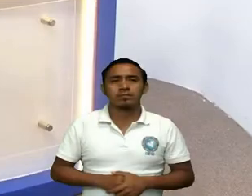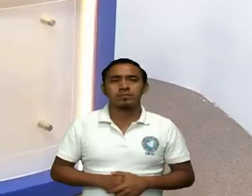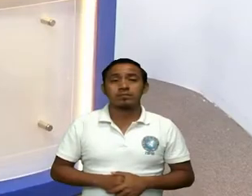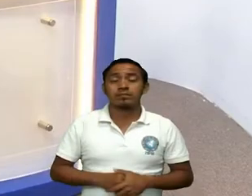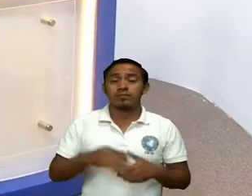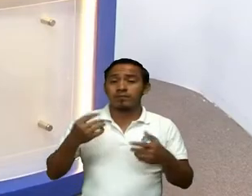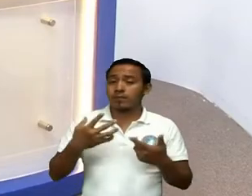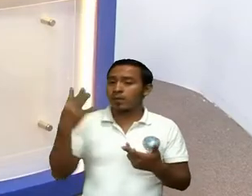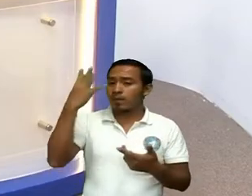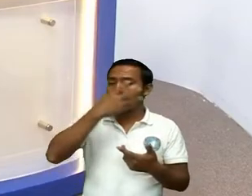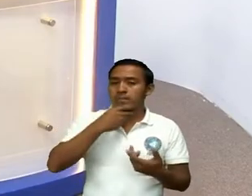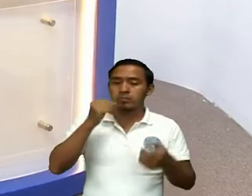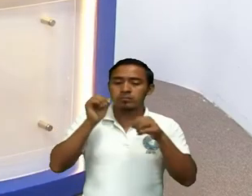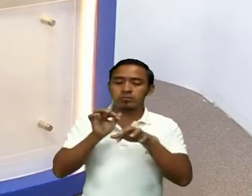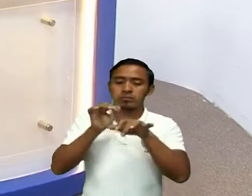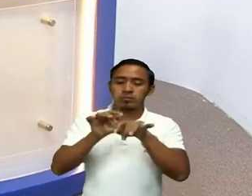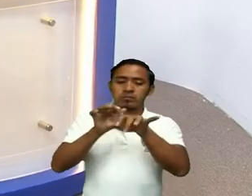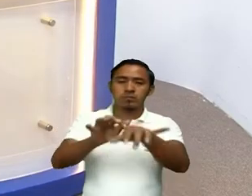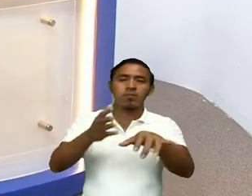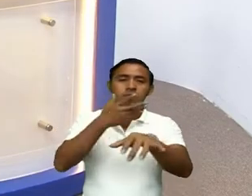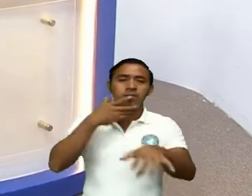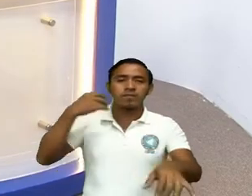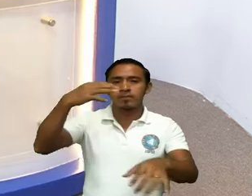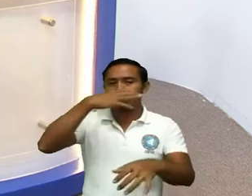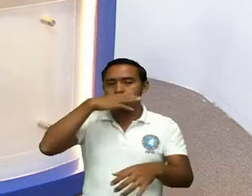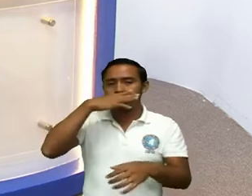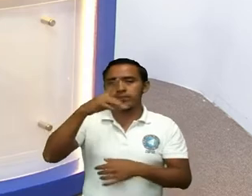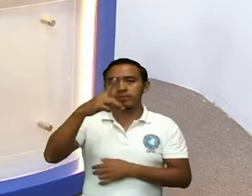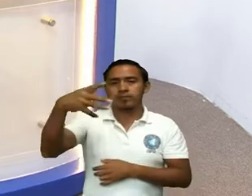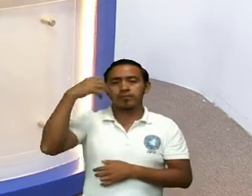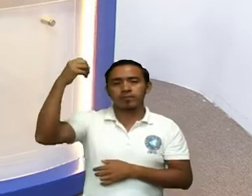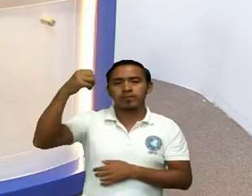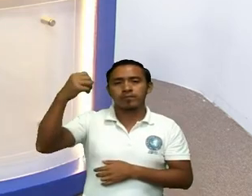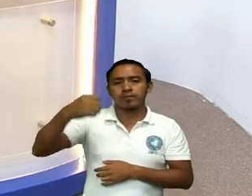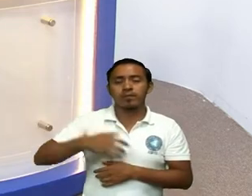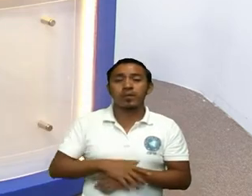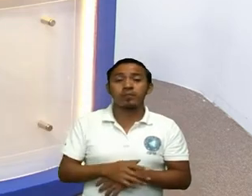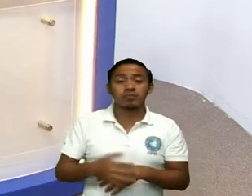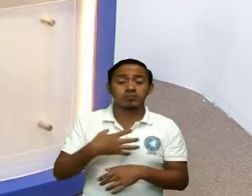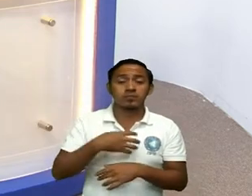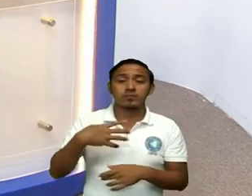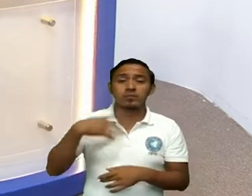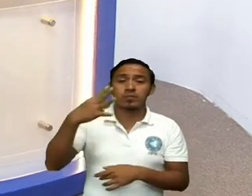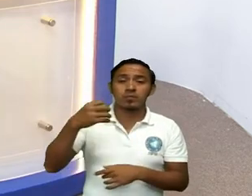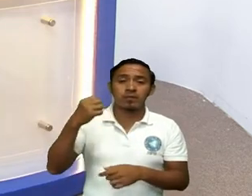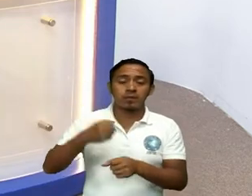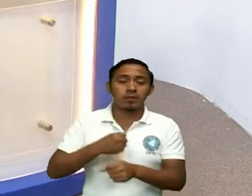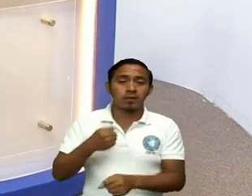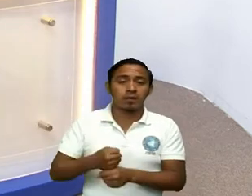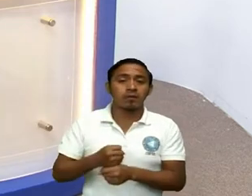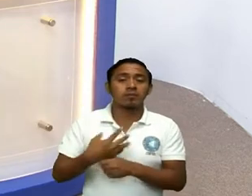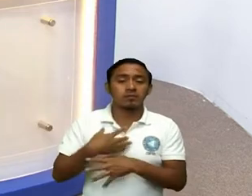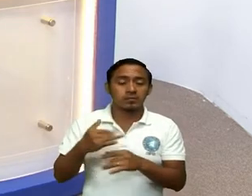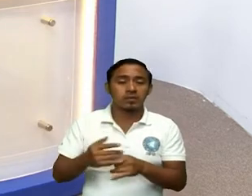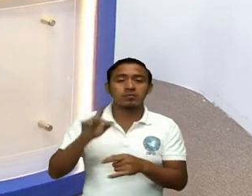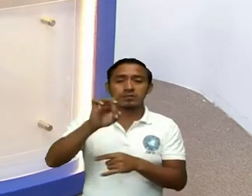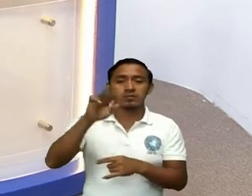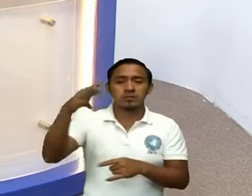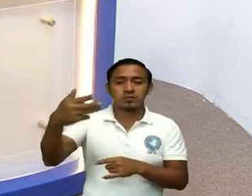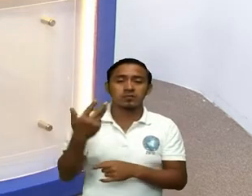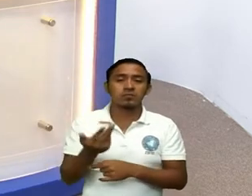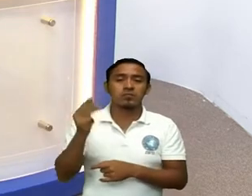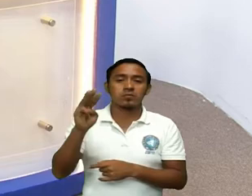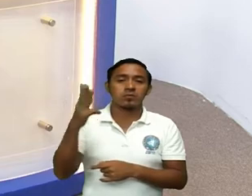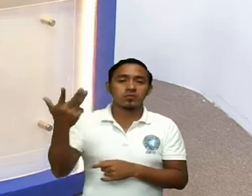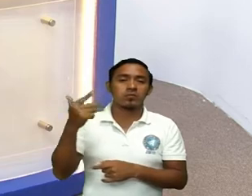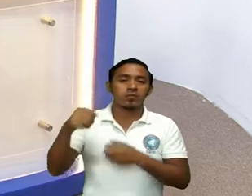Y con una hermosa caminata, la Juventud Sandinista 19 de julio celebró su 40 aniversario de fundación y el 39